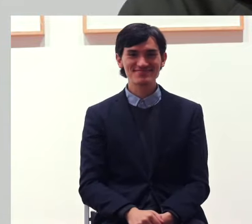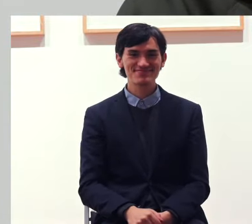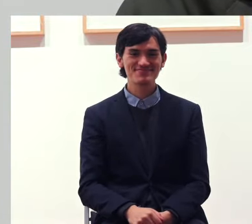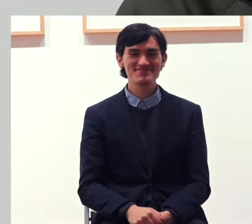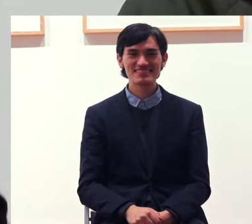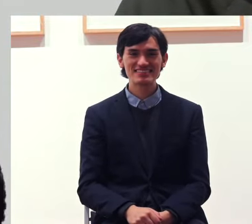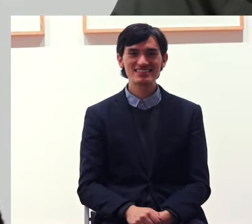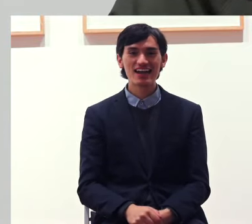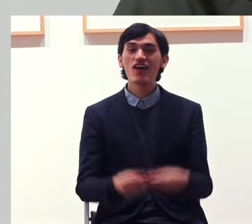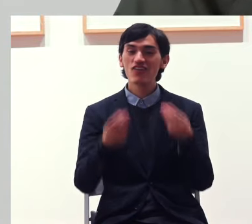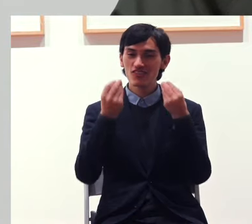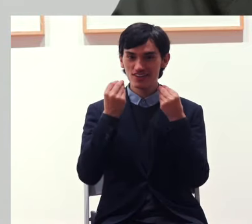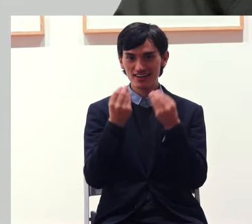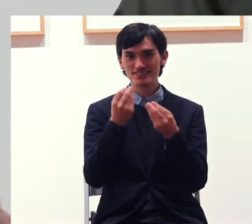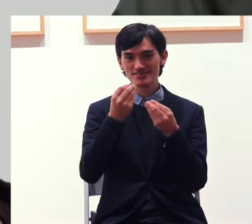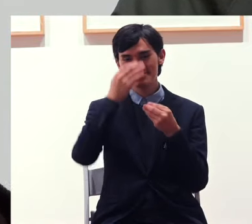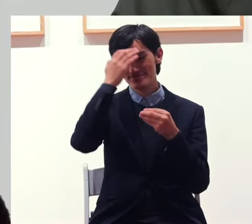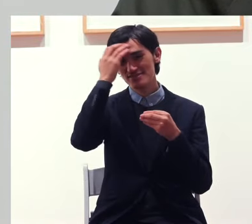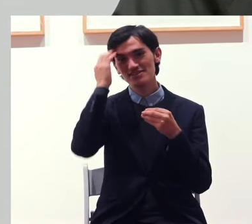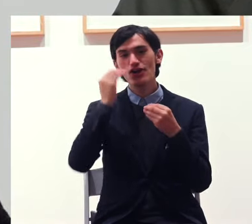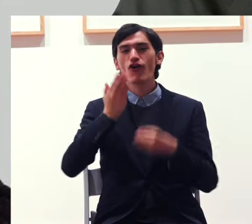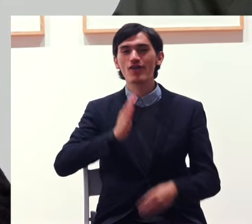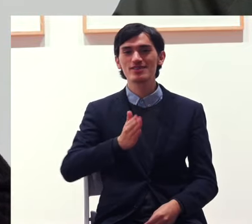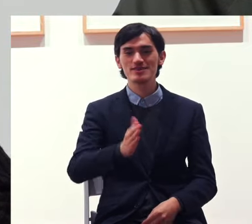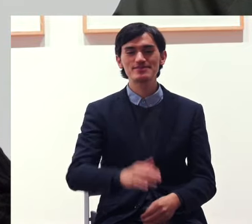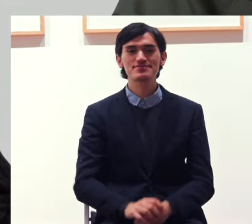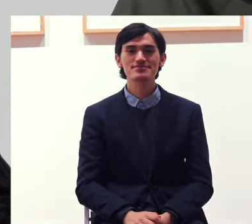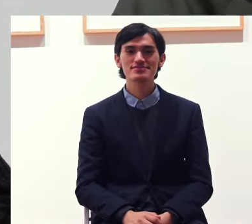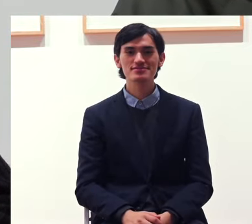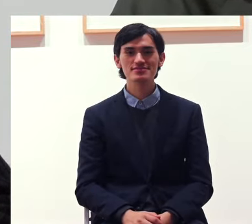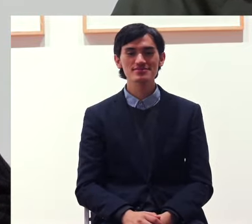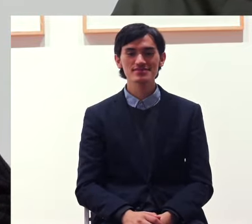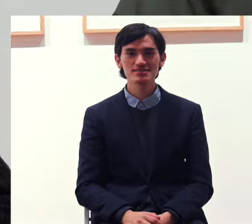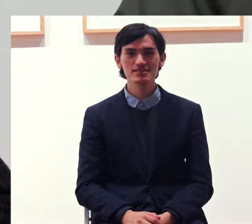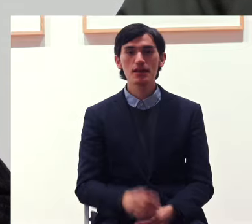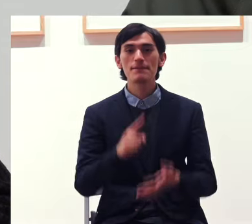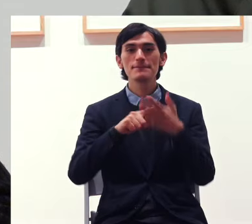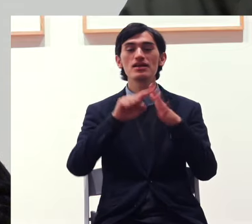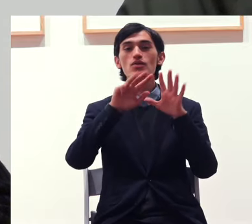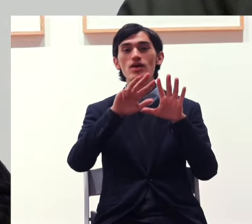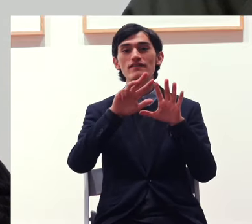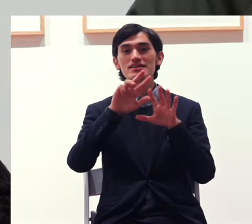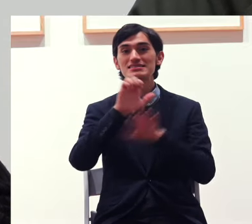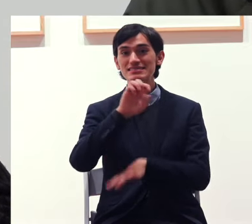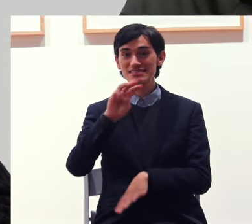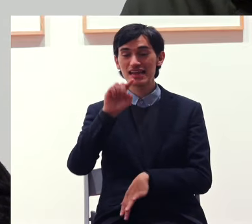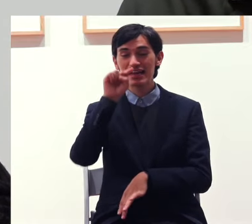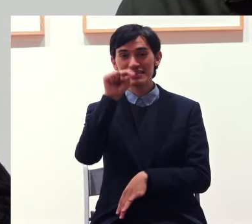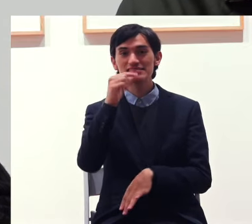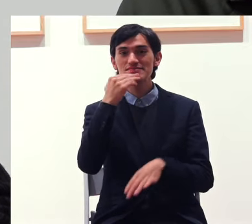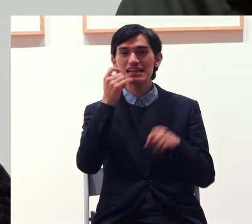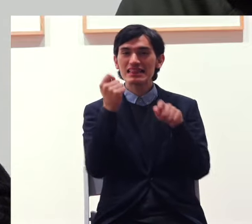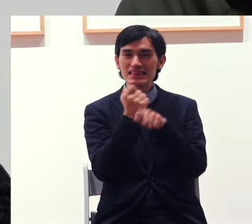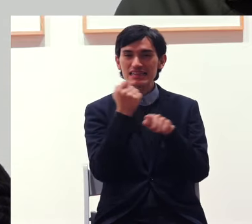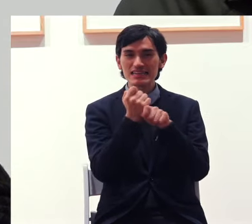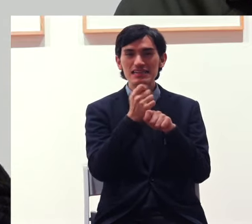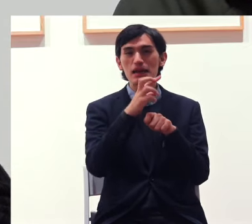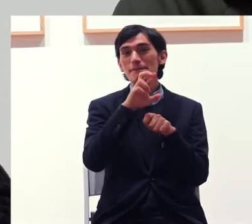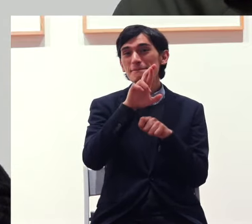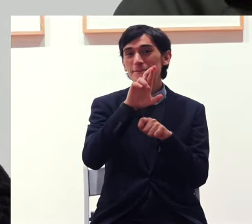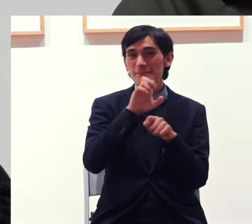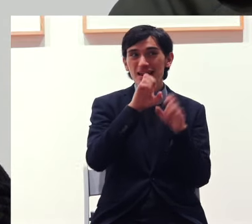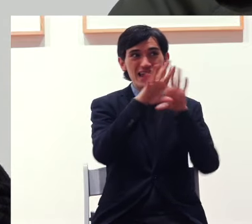aquí. Bueno, entonces sigo. Siendo su alumna el año 1993 en el